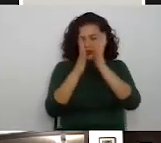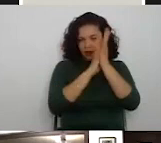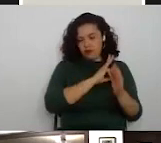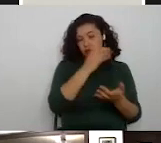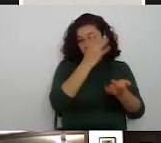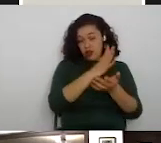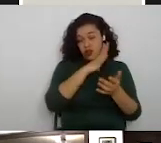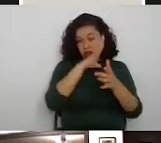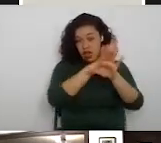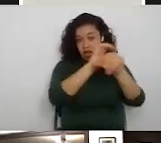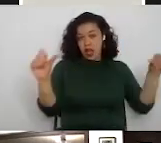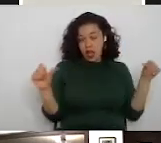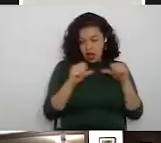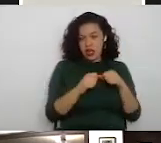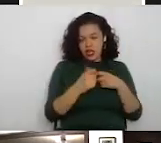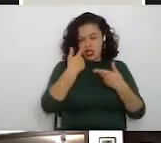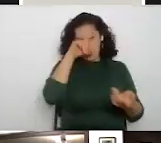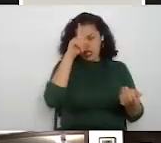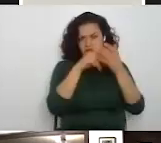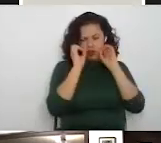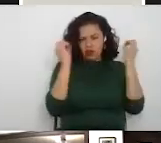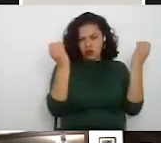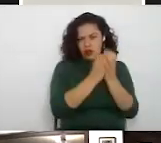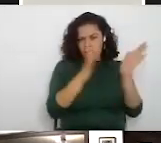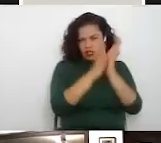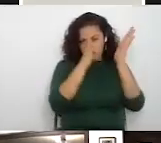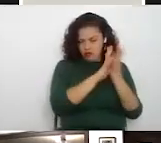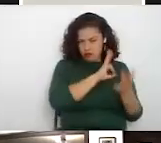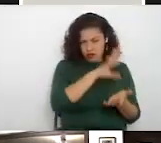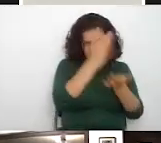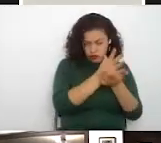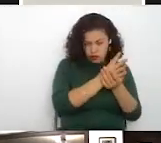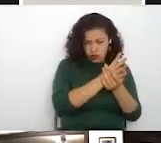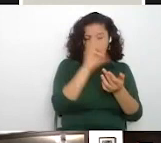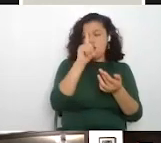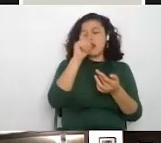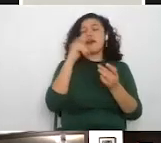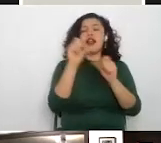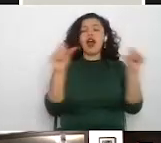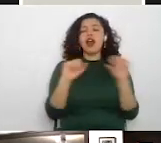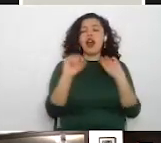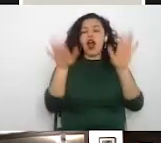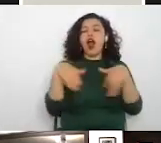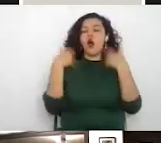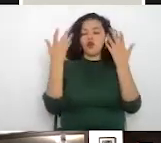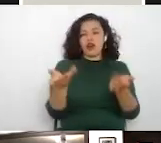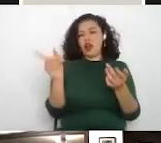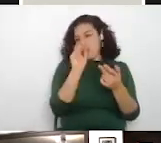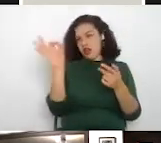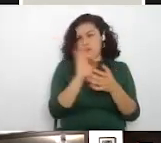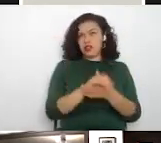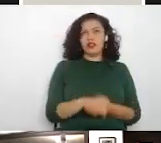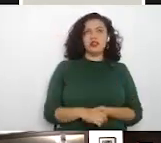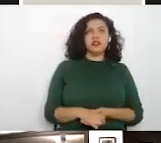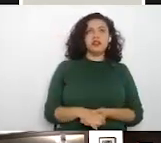áreas internas de la organización, sino también puede ser áreas externas. A lo mejor cuando ustedes hacen